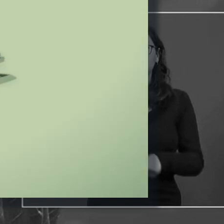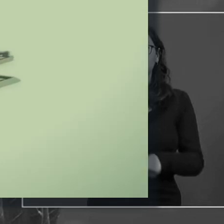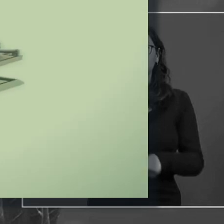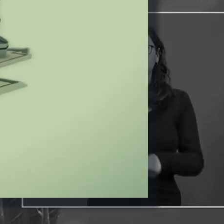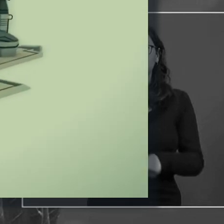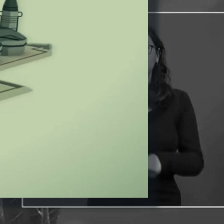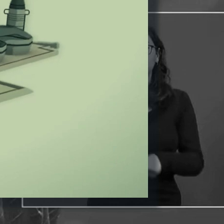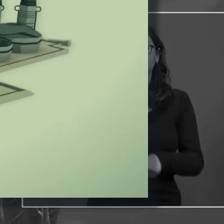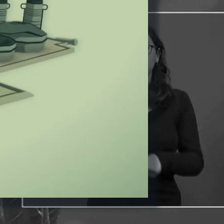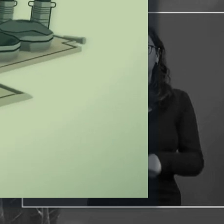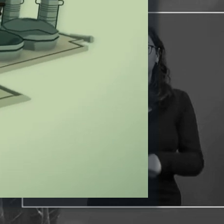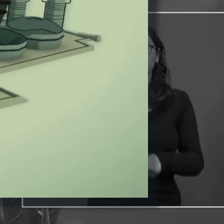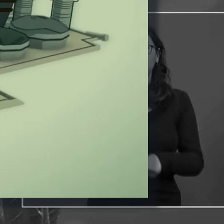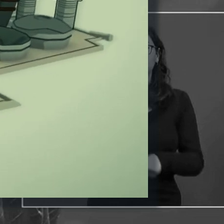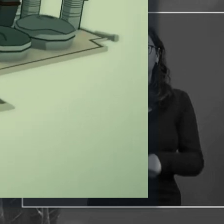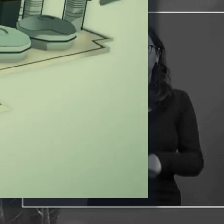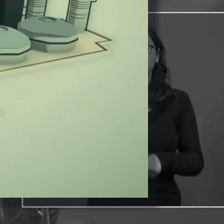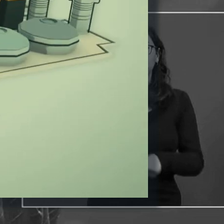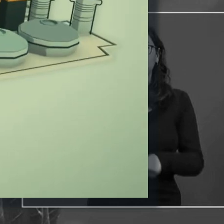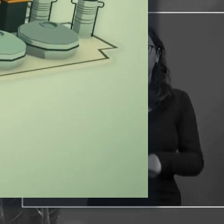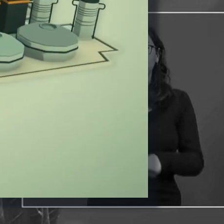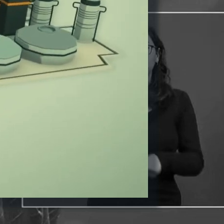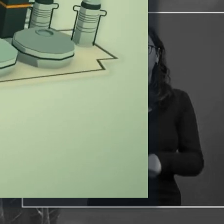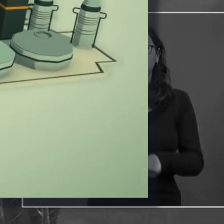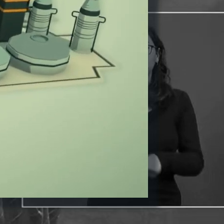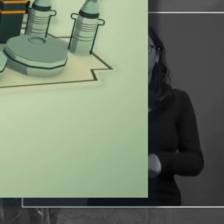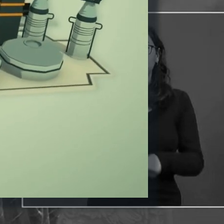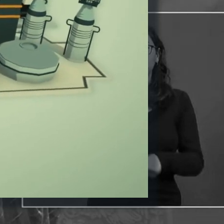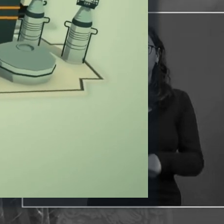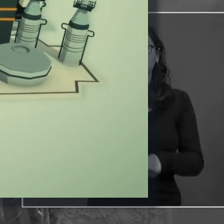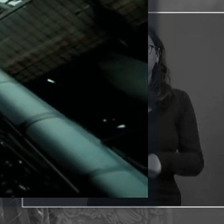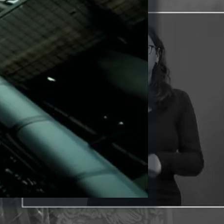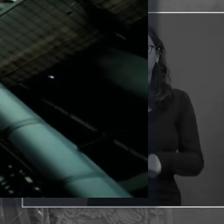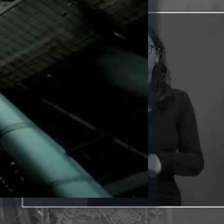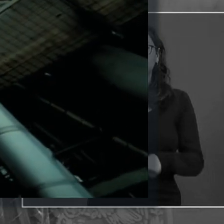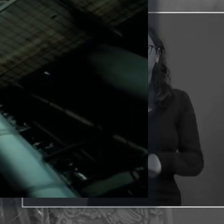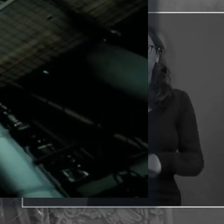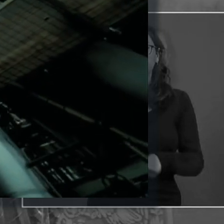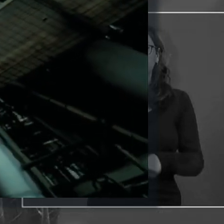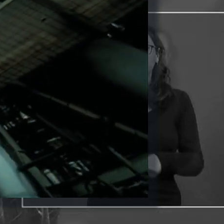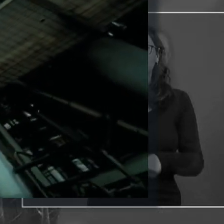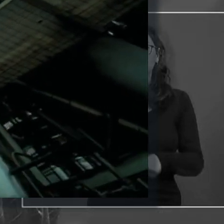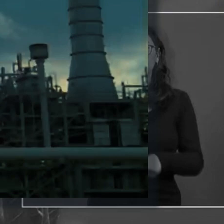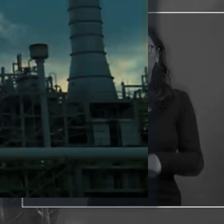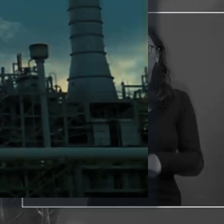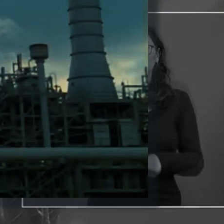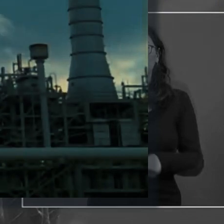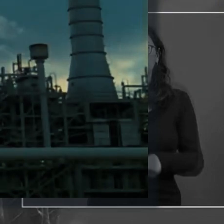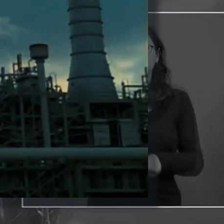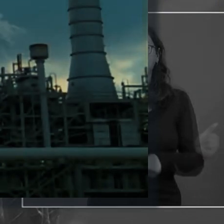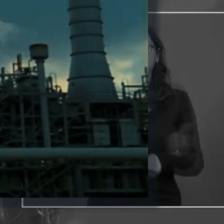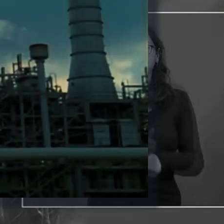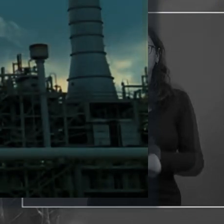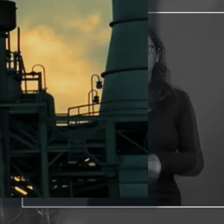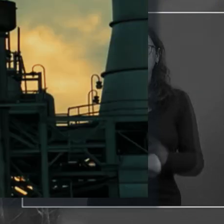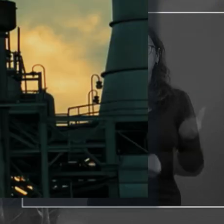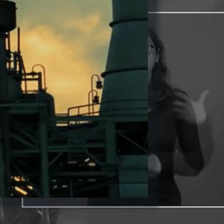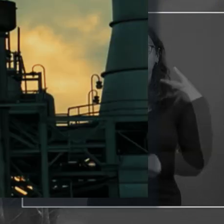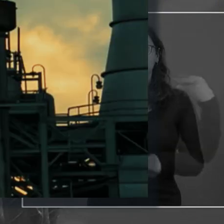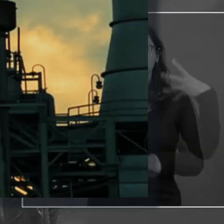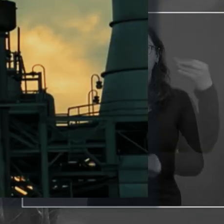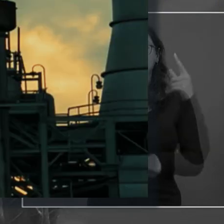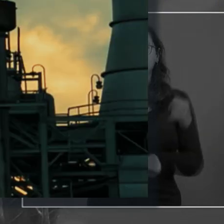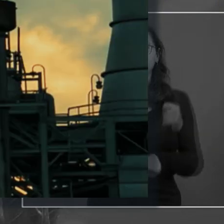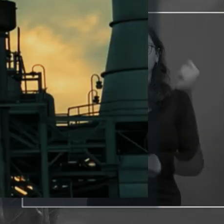las ya existentes. Tendrá la tecnología más avanzada y contará con la participación principal del Instituto Mexicano del Petróleo, con la de